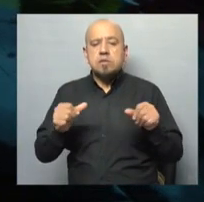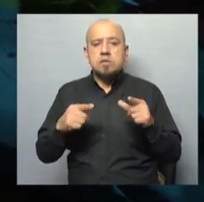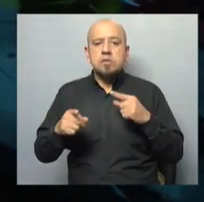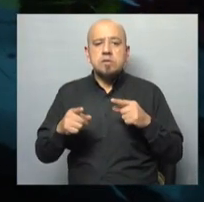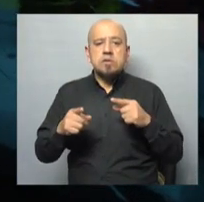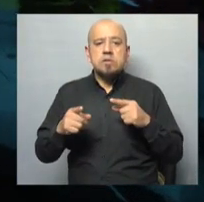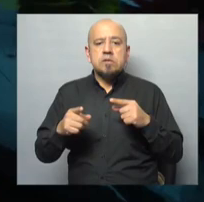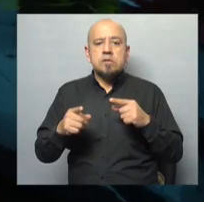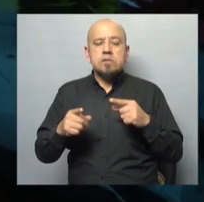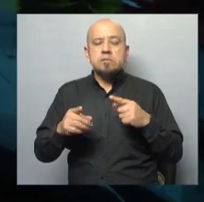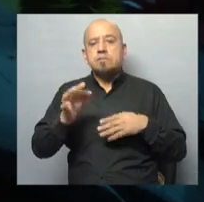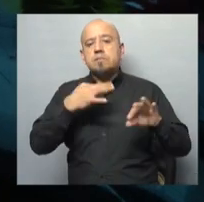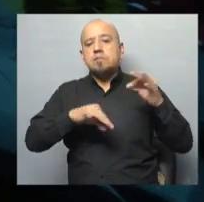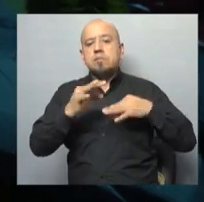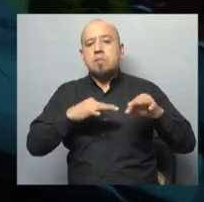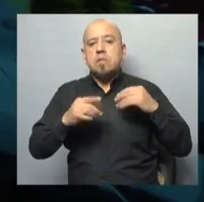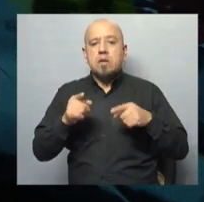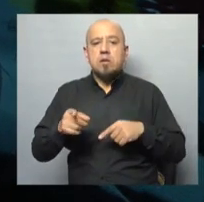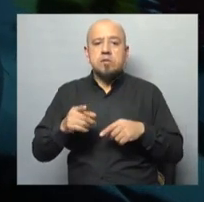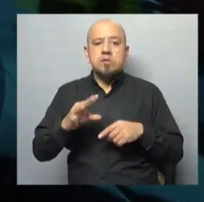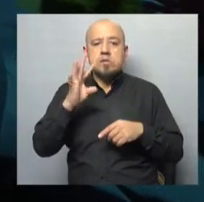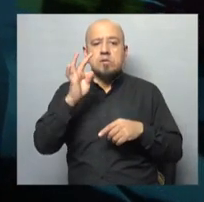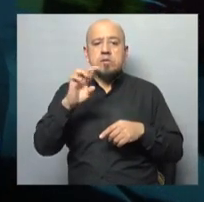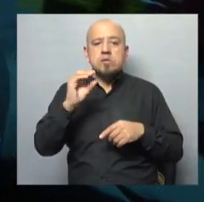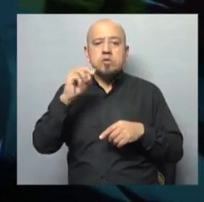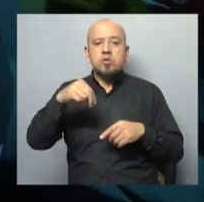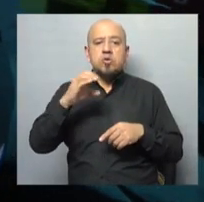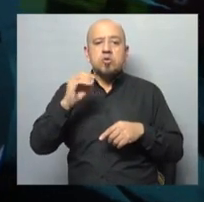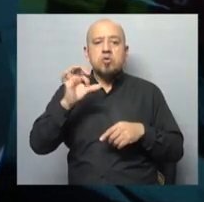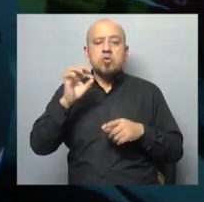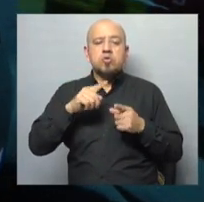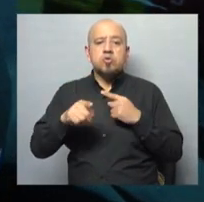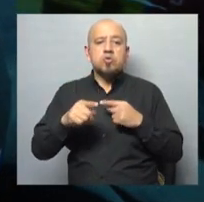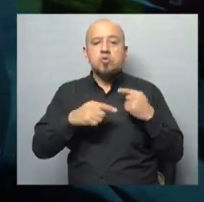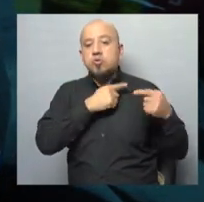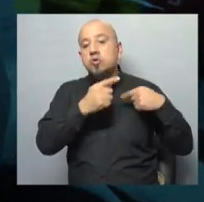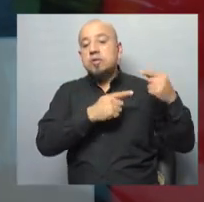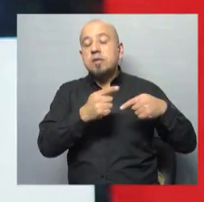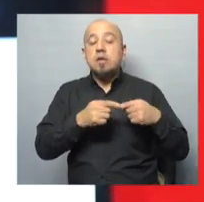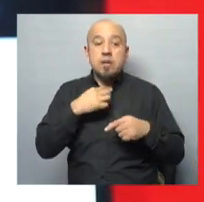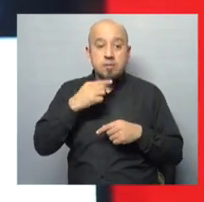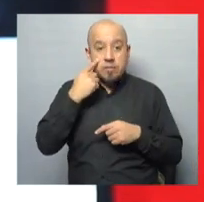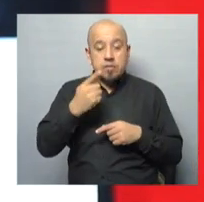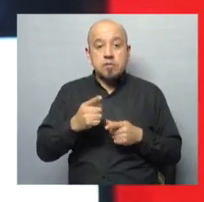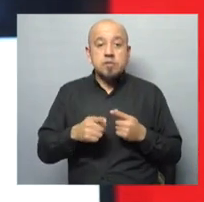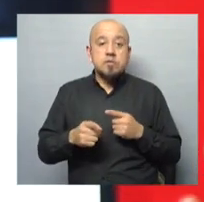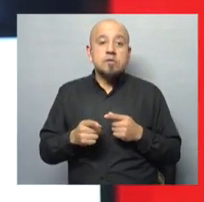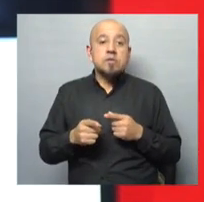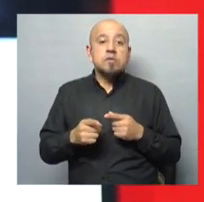vamos a verlo mira esta troncoso que era que estaba en tal serie y sin embargo yo